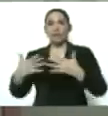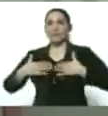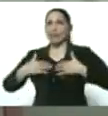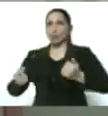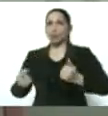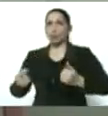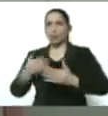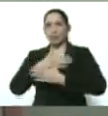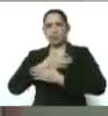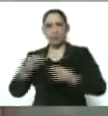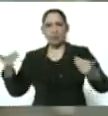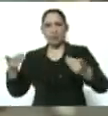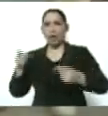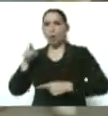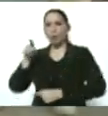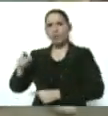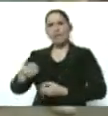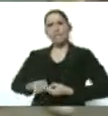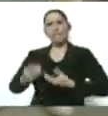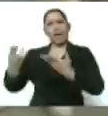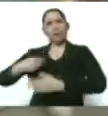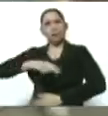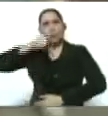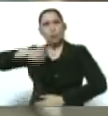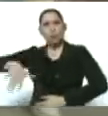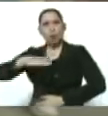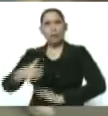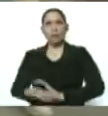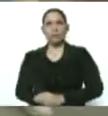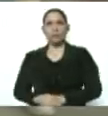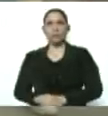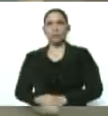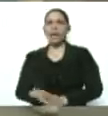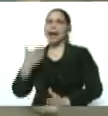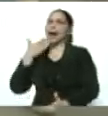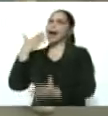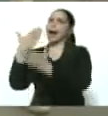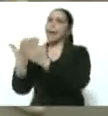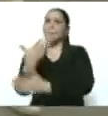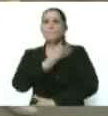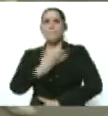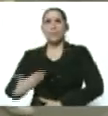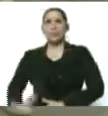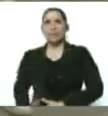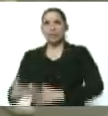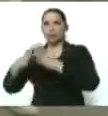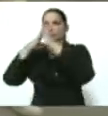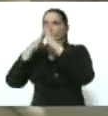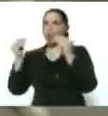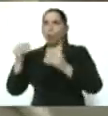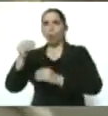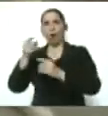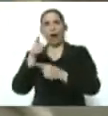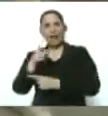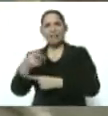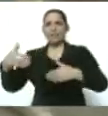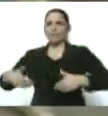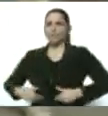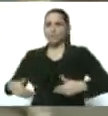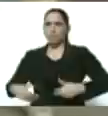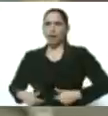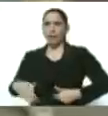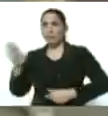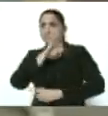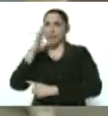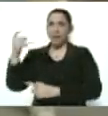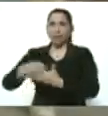usted le está dando a nuestro pueblo. Así que muchísimas gracias por todo este esfuerzo en medio de sanciones,